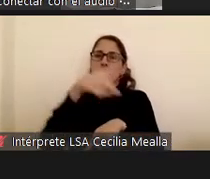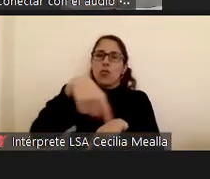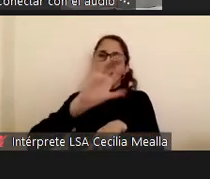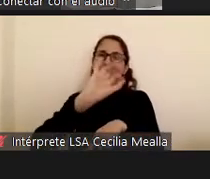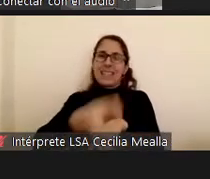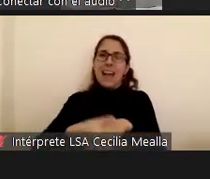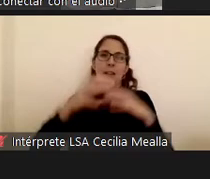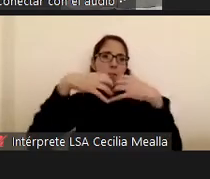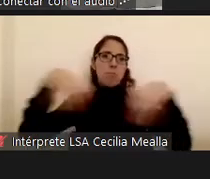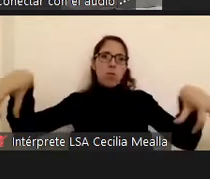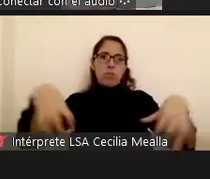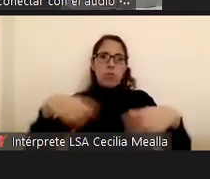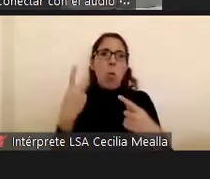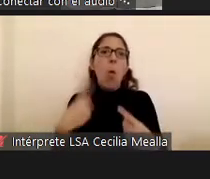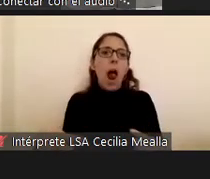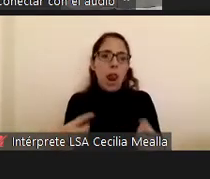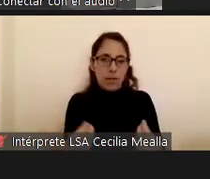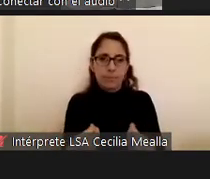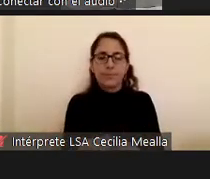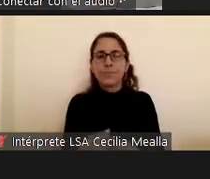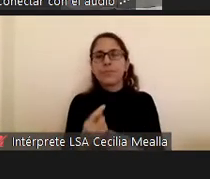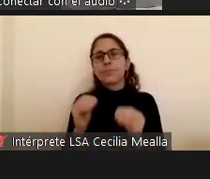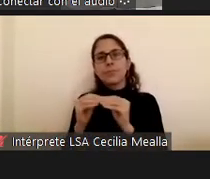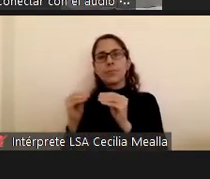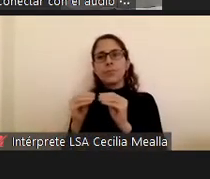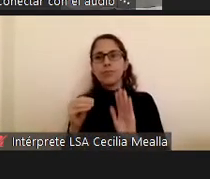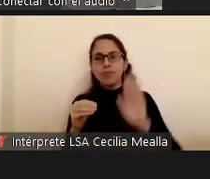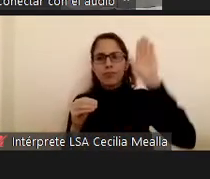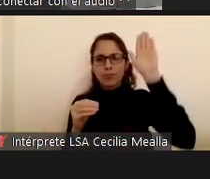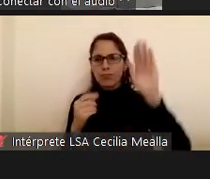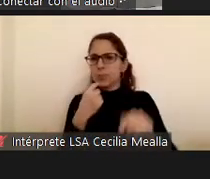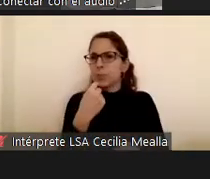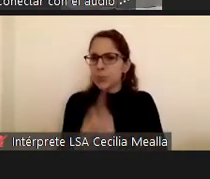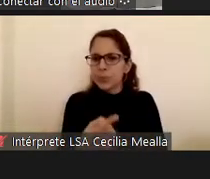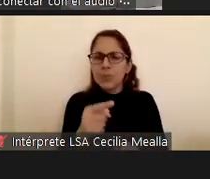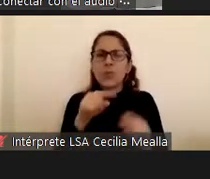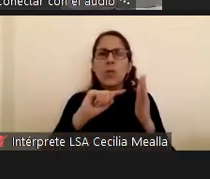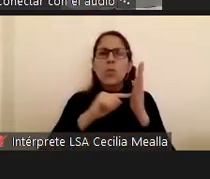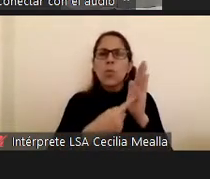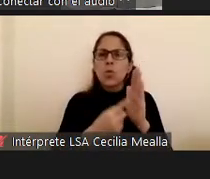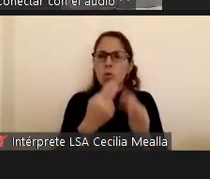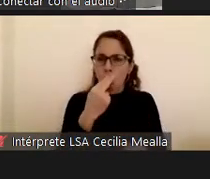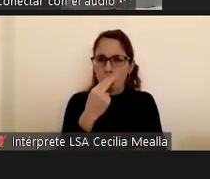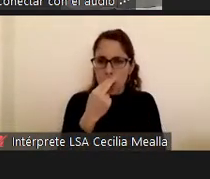Profe, Sí, en el punto 11,